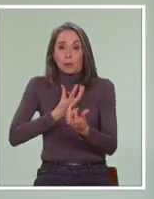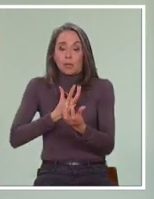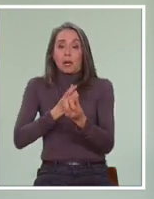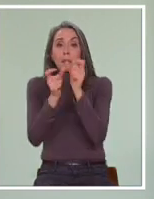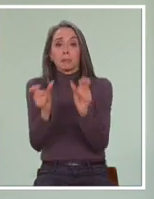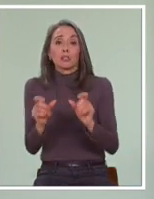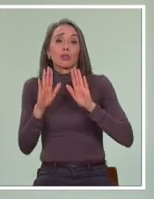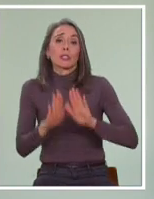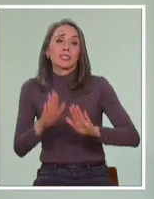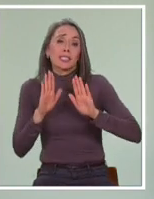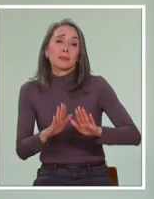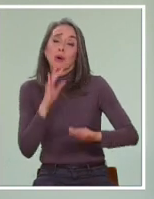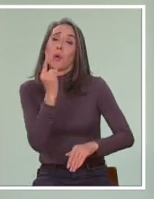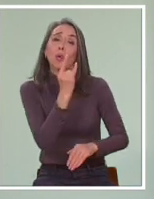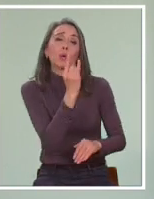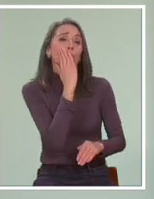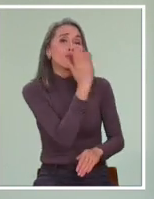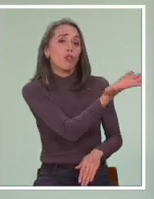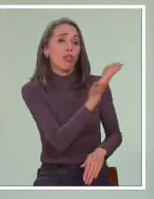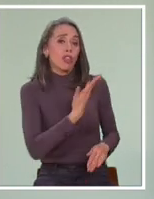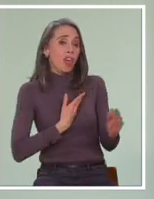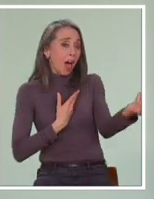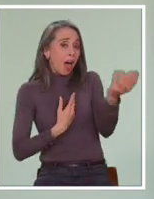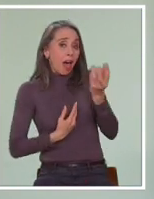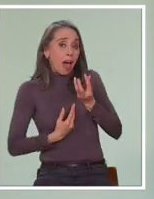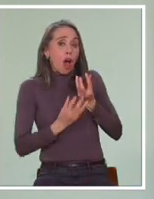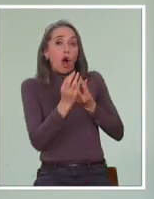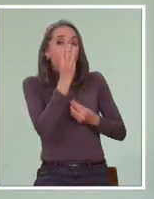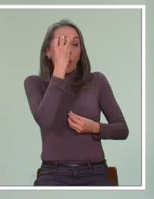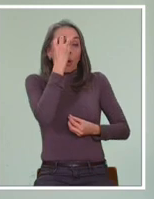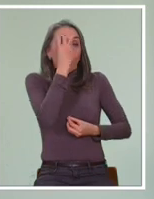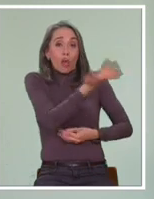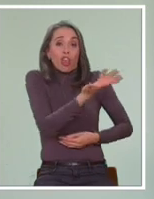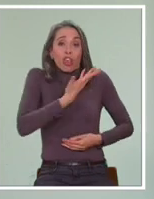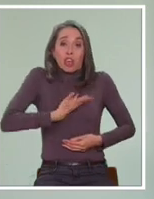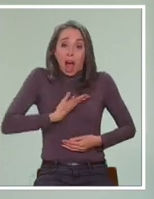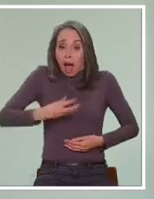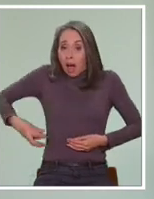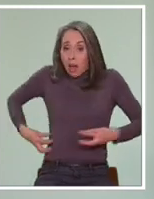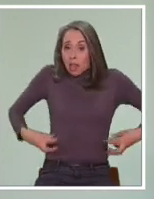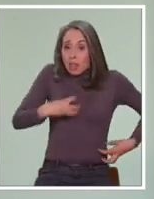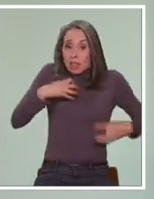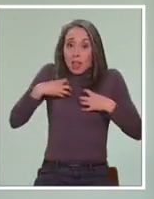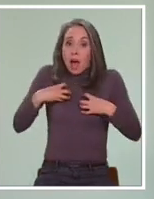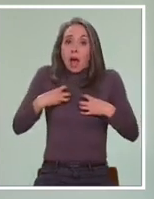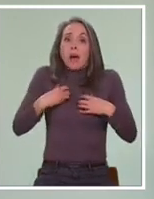esperan de manera urgente un órgano para tener una segunda oportunidad de vida.